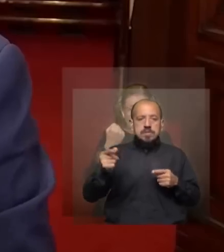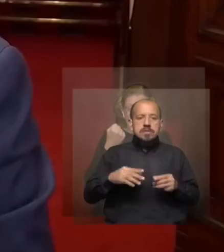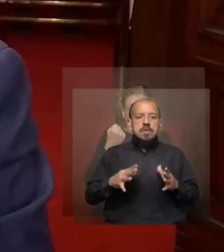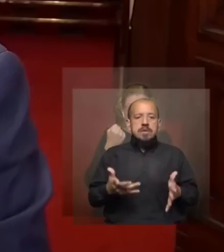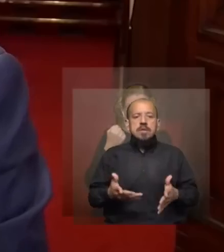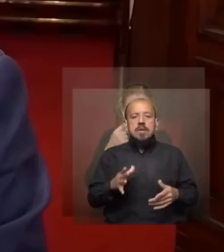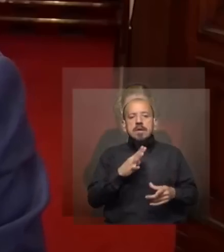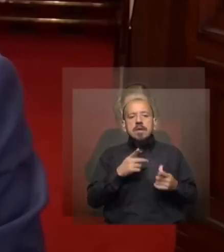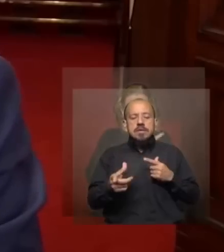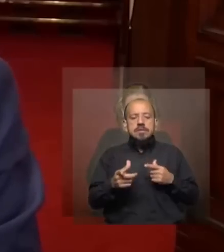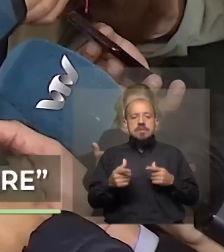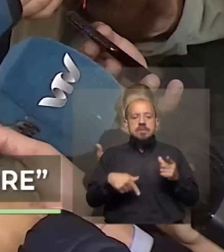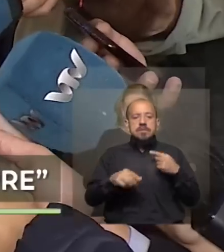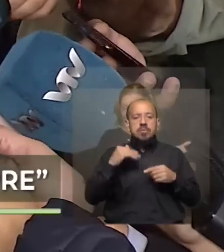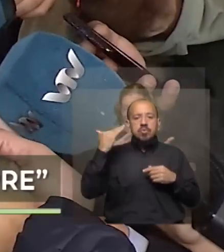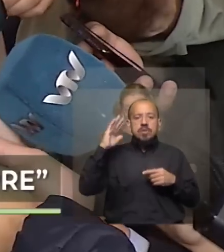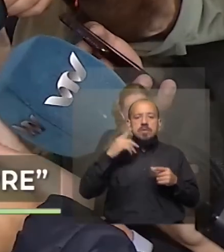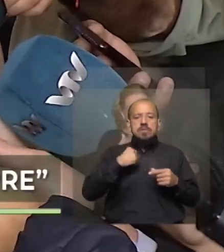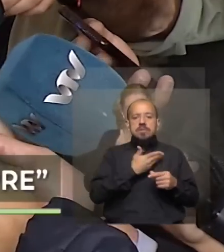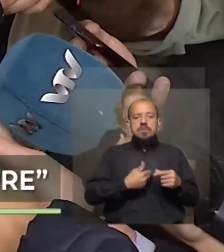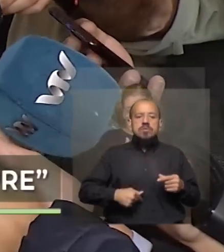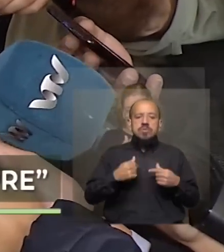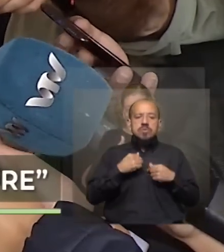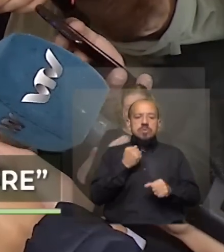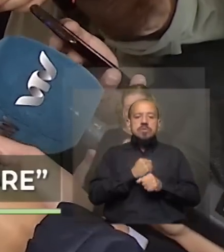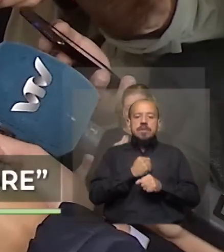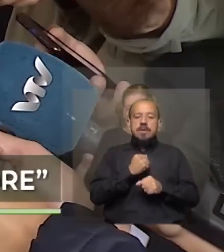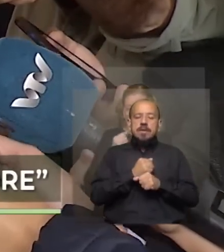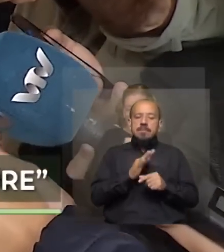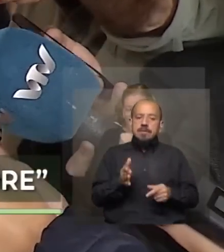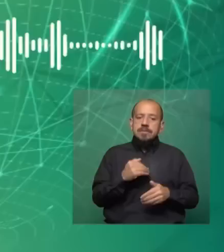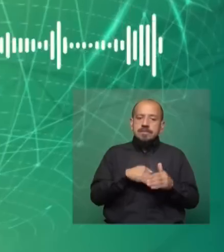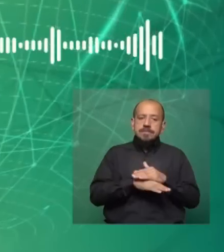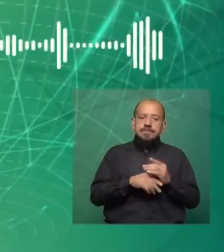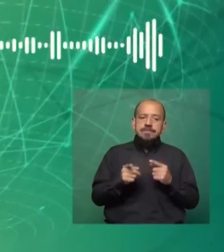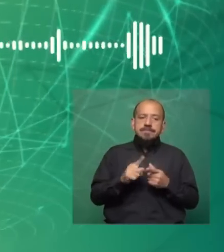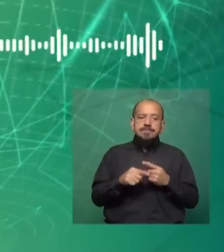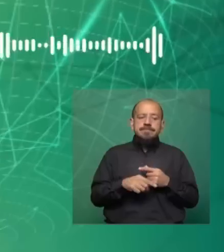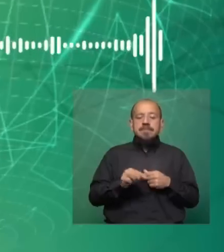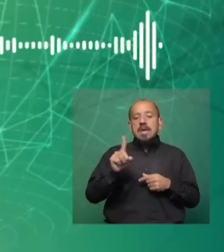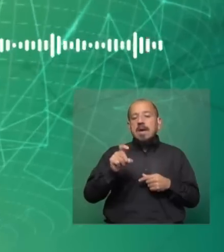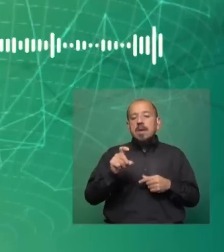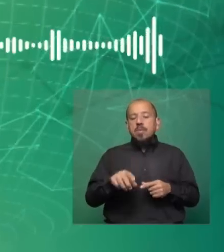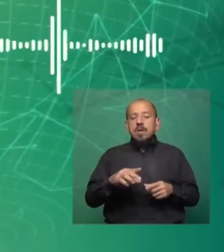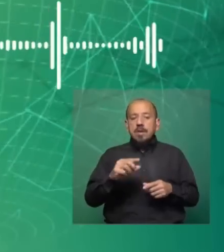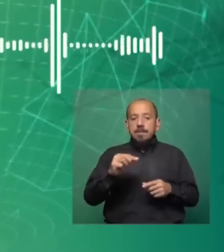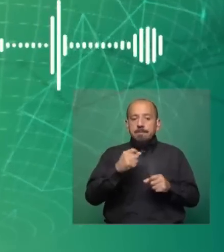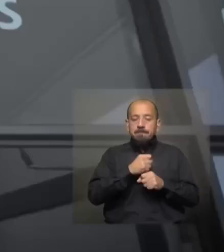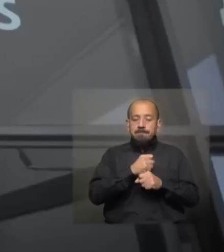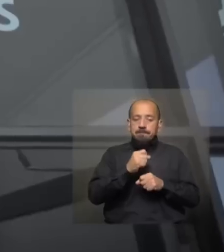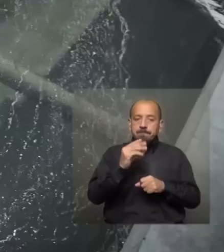es que sale fortalecida la autoridad presidencial y ya nosotros tenemos que trabajar mucho más en los vestuarios que en la cancha el agua digamos no es potable